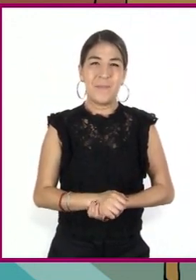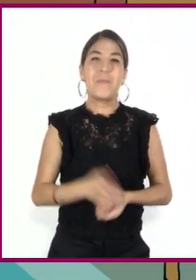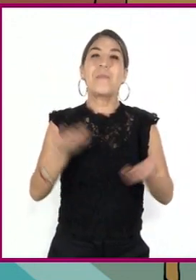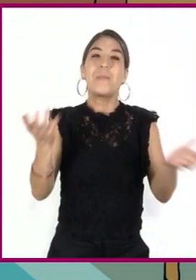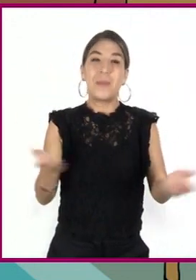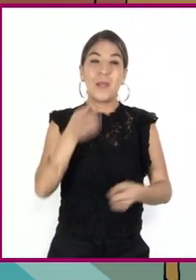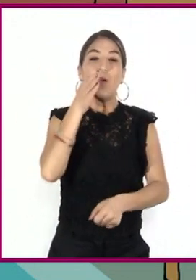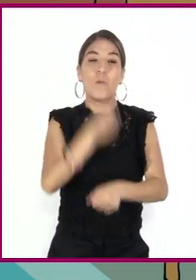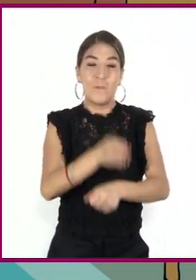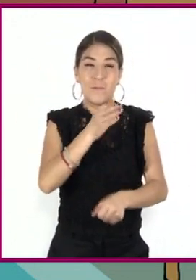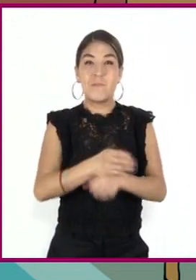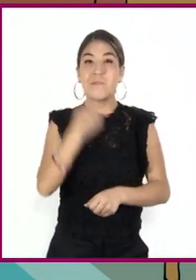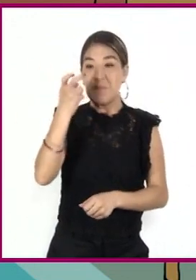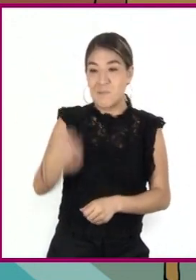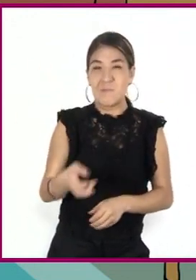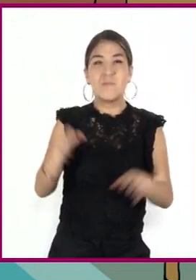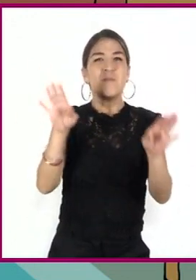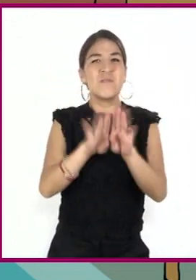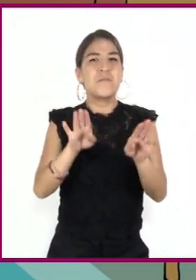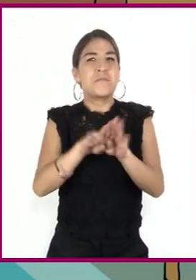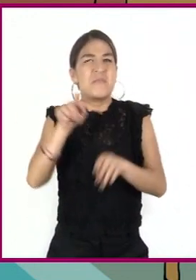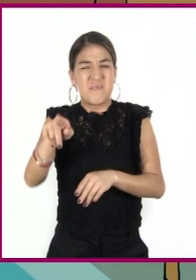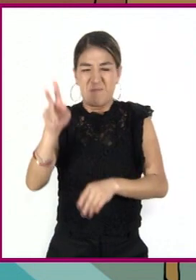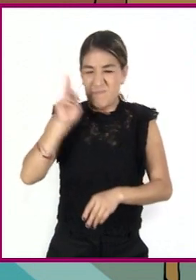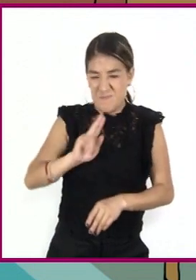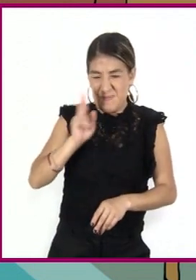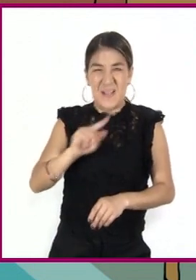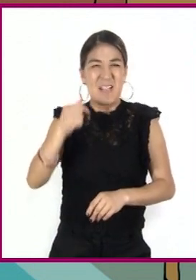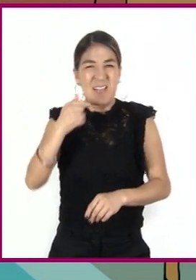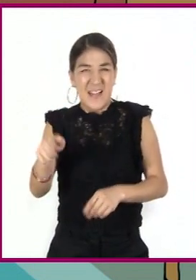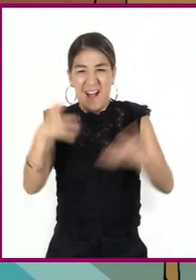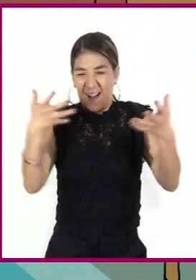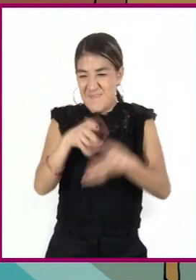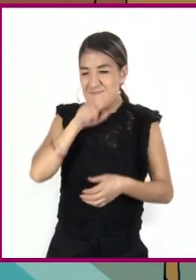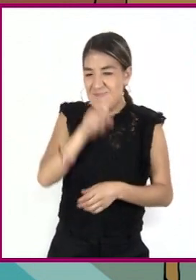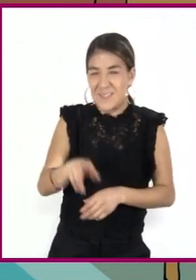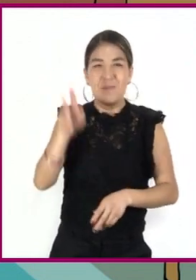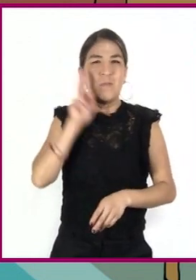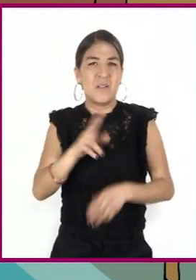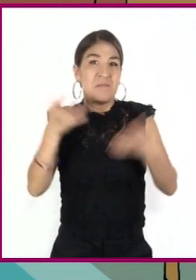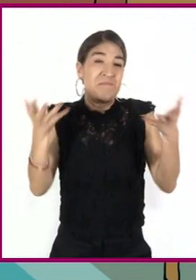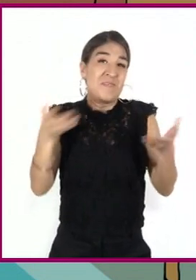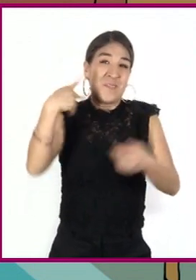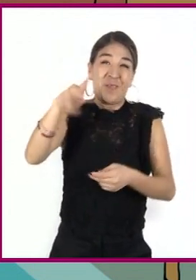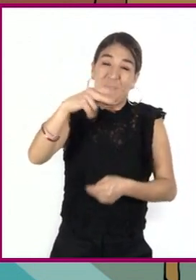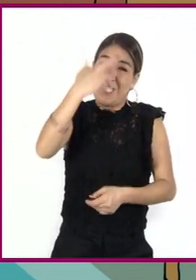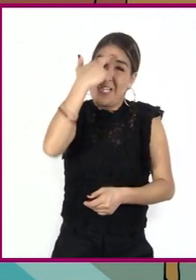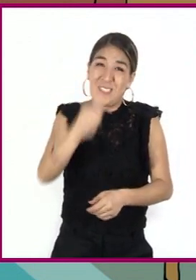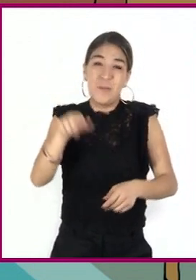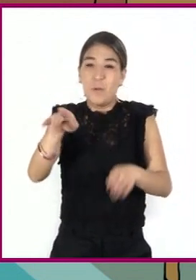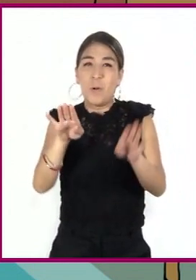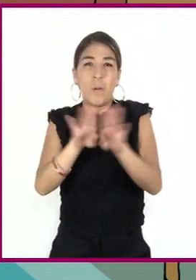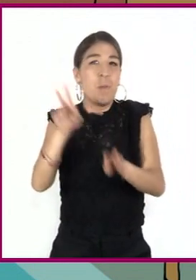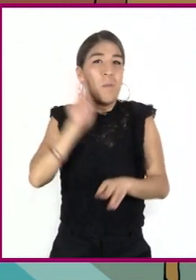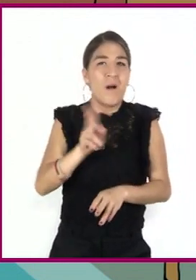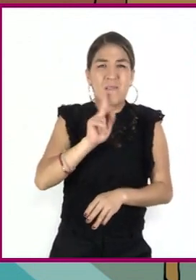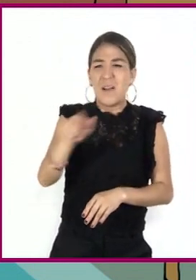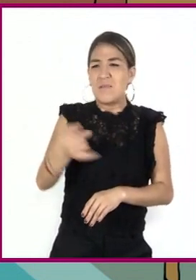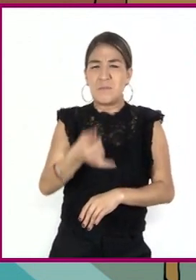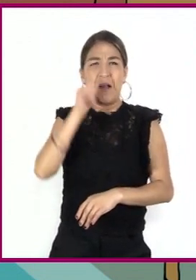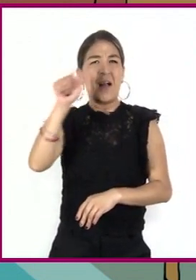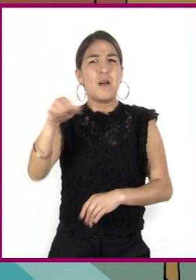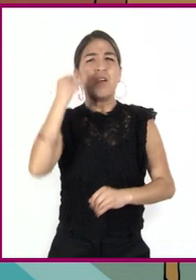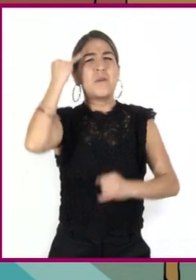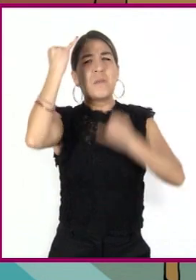haberse convertido en su propio conejillo de indias, o quién sabe por qué razón, pues imaginó en cierta ocasión que